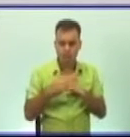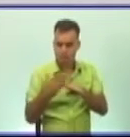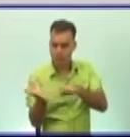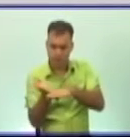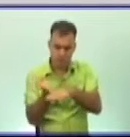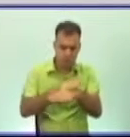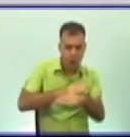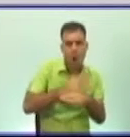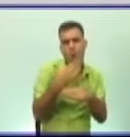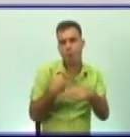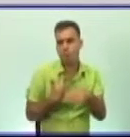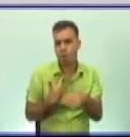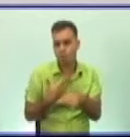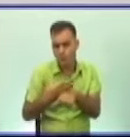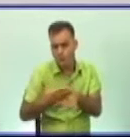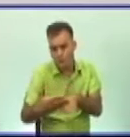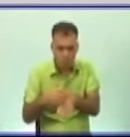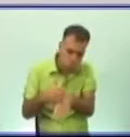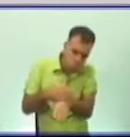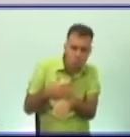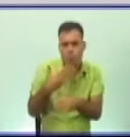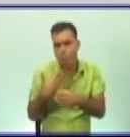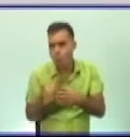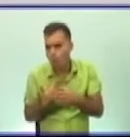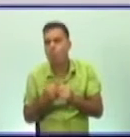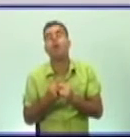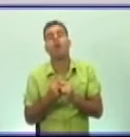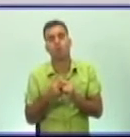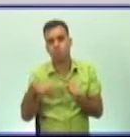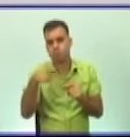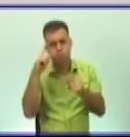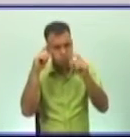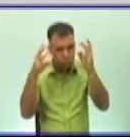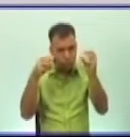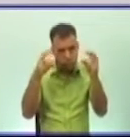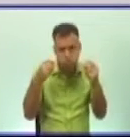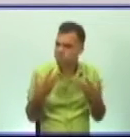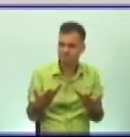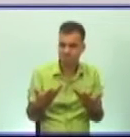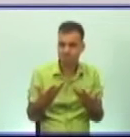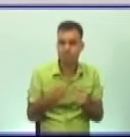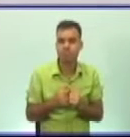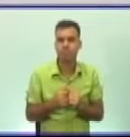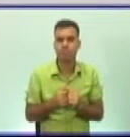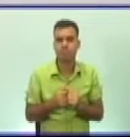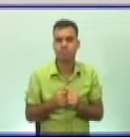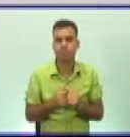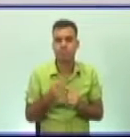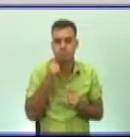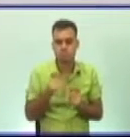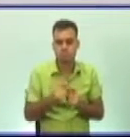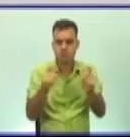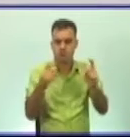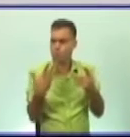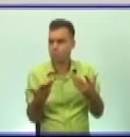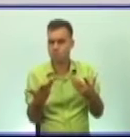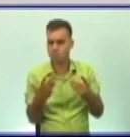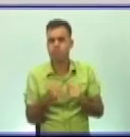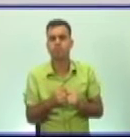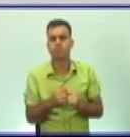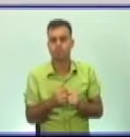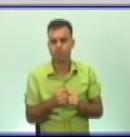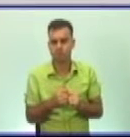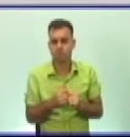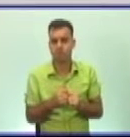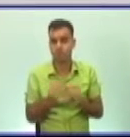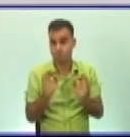retardo. Para ello, usted tiene que valorar cuál de los valores de las reactancias es mayor. Recordar, según